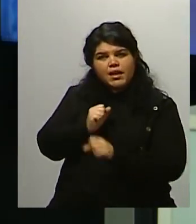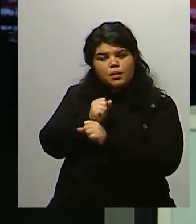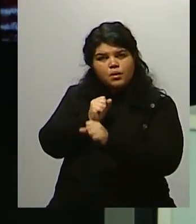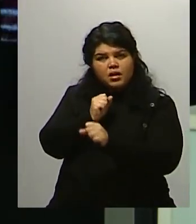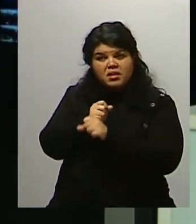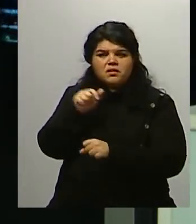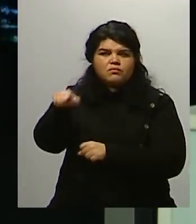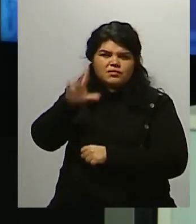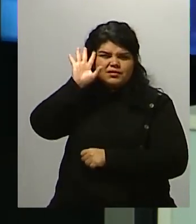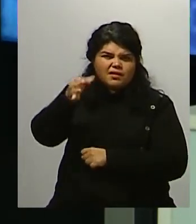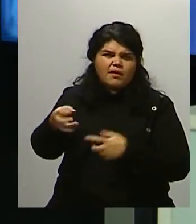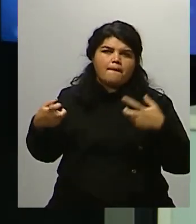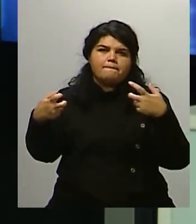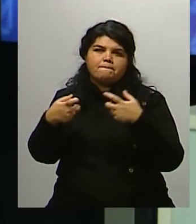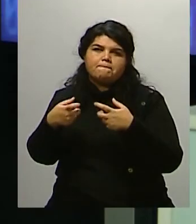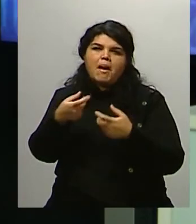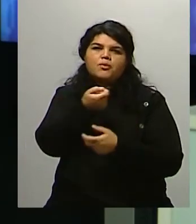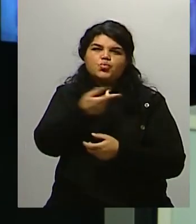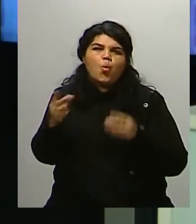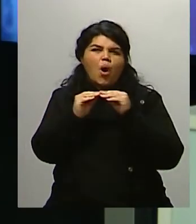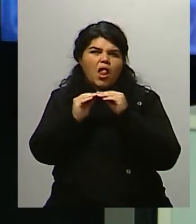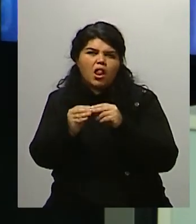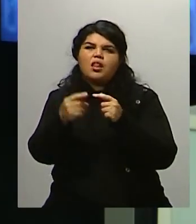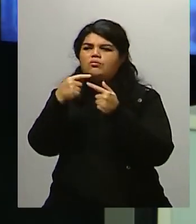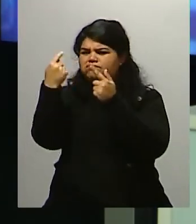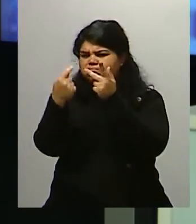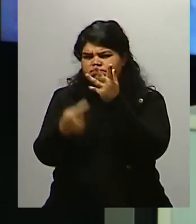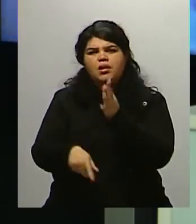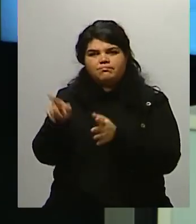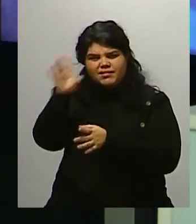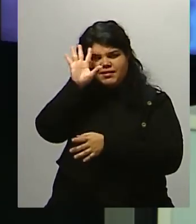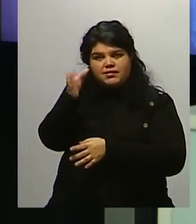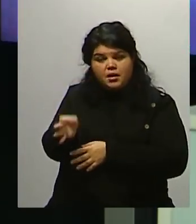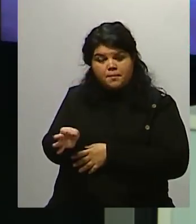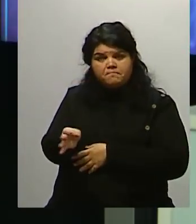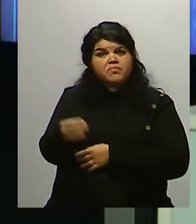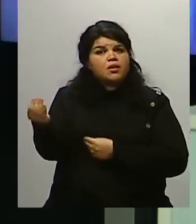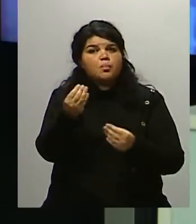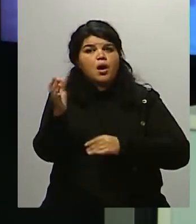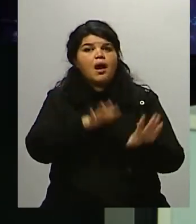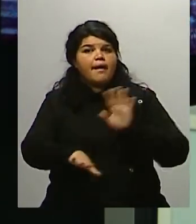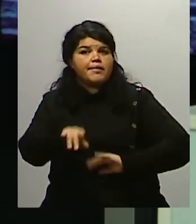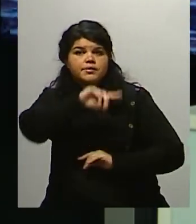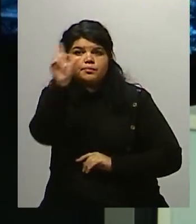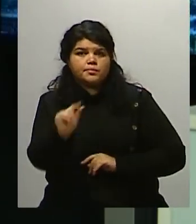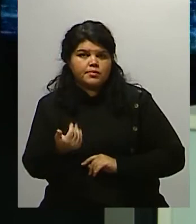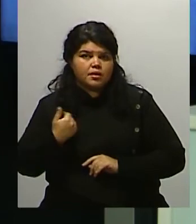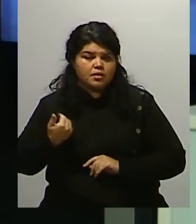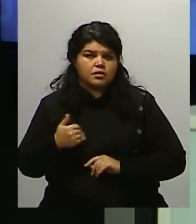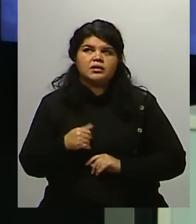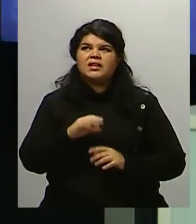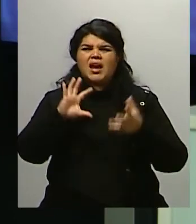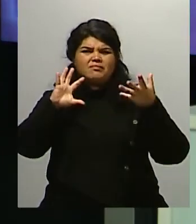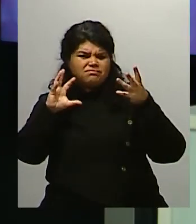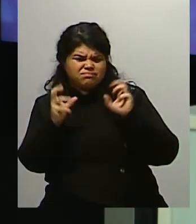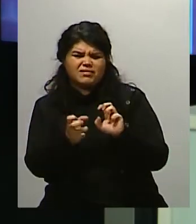digo, a empresarios cuando estamos hablando de un país que tiene mucha inestabilidad económica, crisis